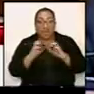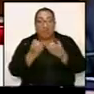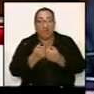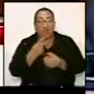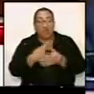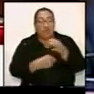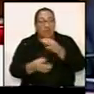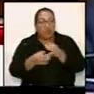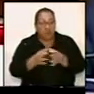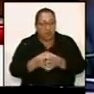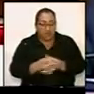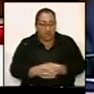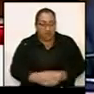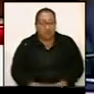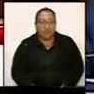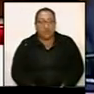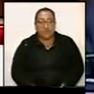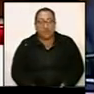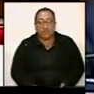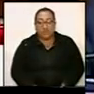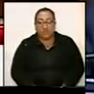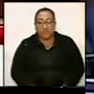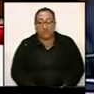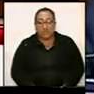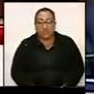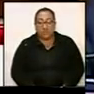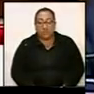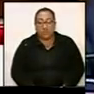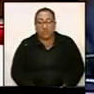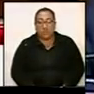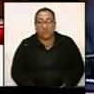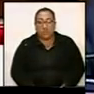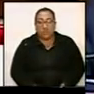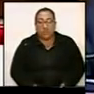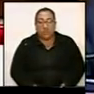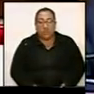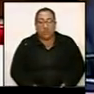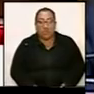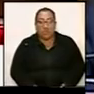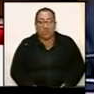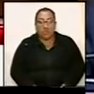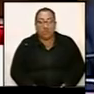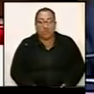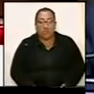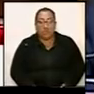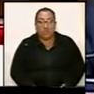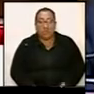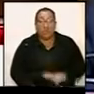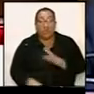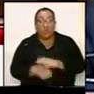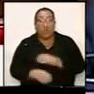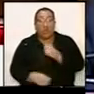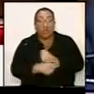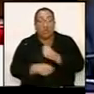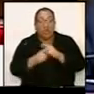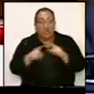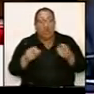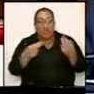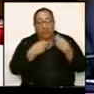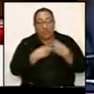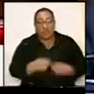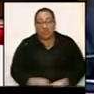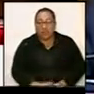para exponer los ejes doctrinales y todas las líneas de acción del gabinete que ellos